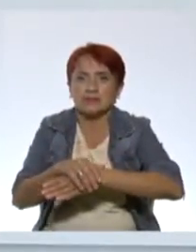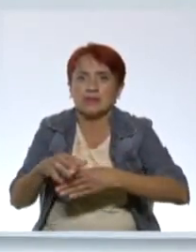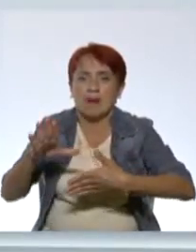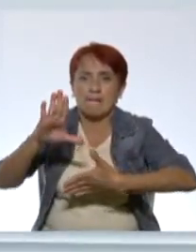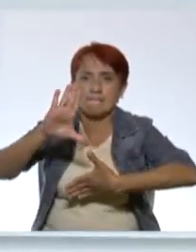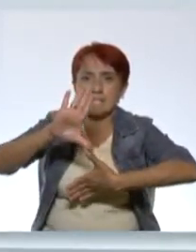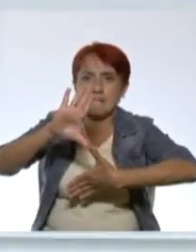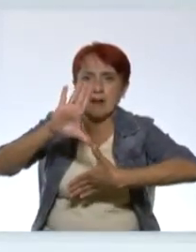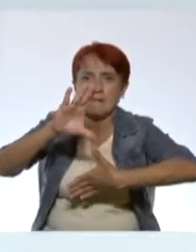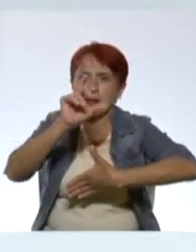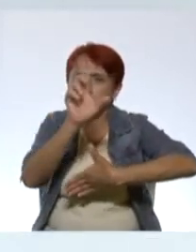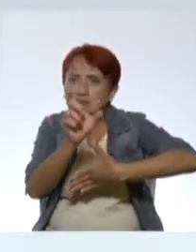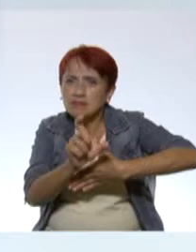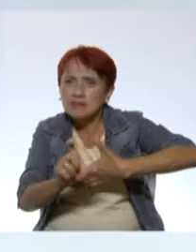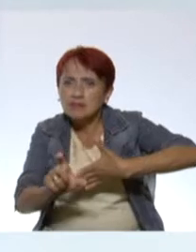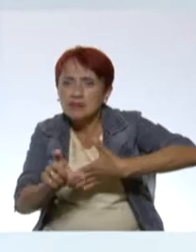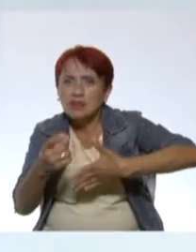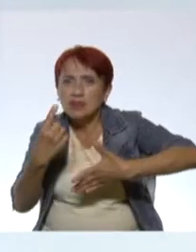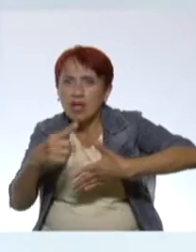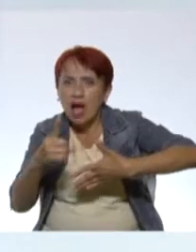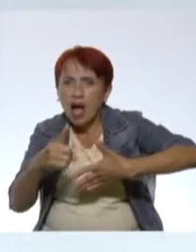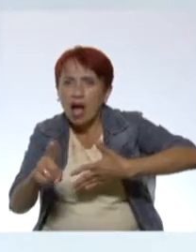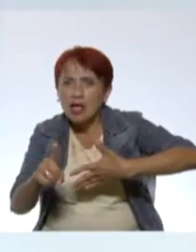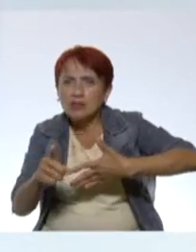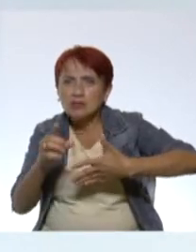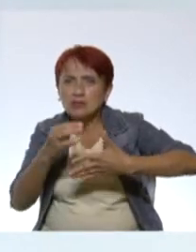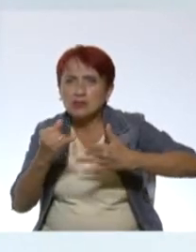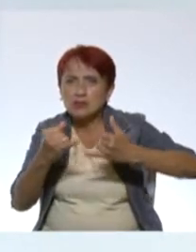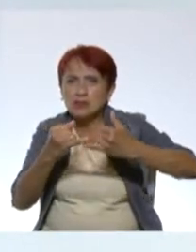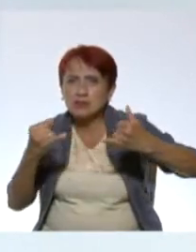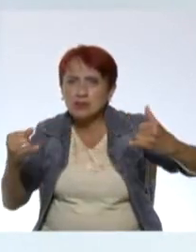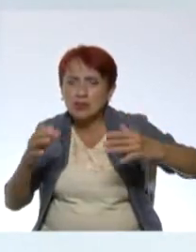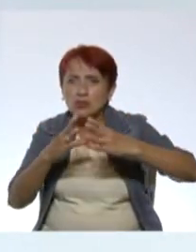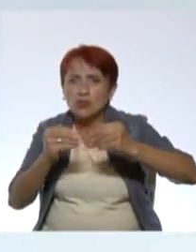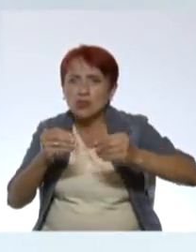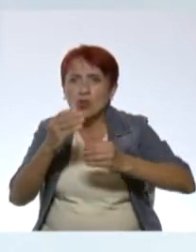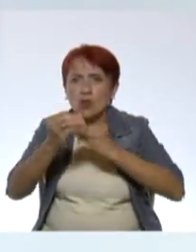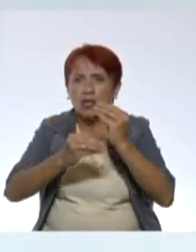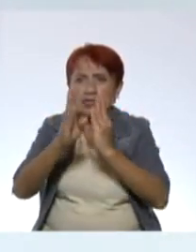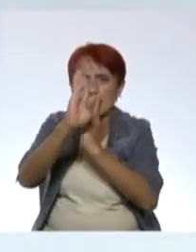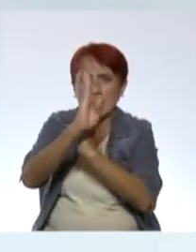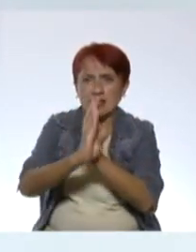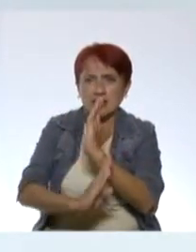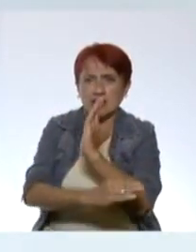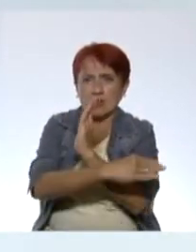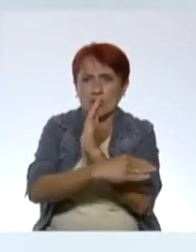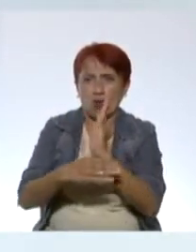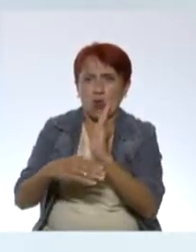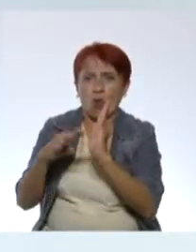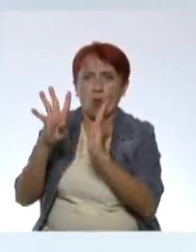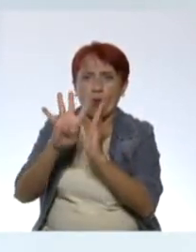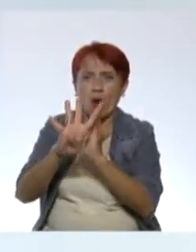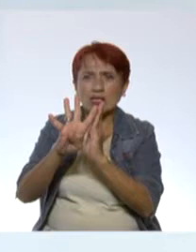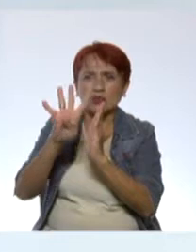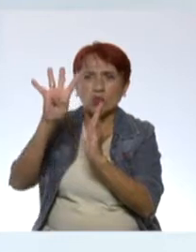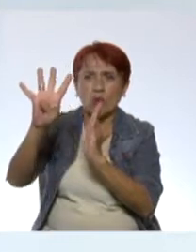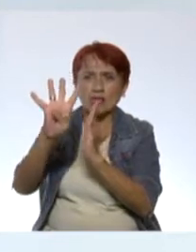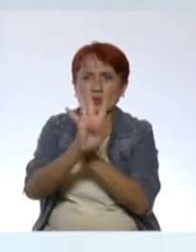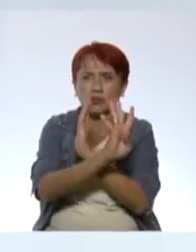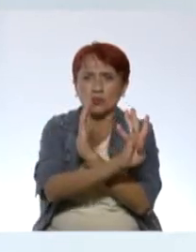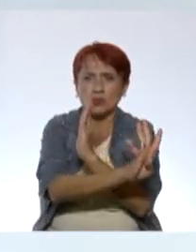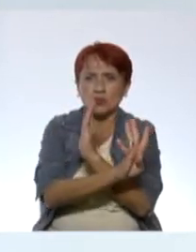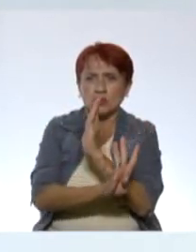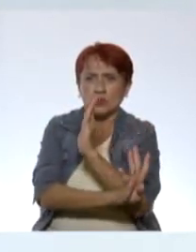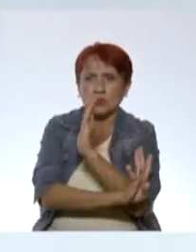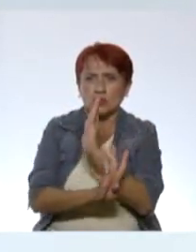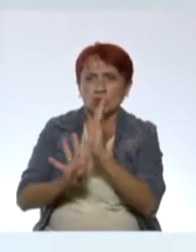de Sudamérica, y por aquí por lo menos sale una señal. Él lo primero que hace es dividir en 4 cuadrantes, y de donde salió la